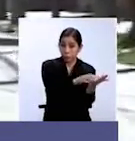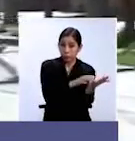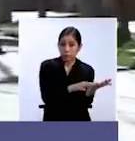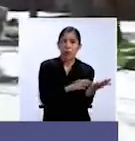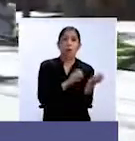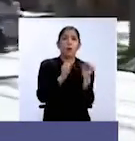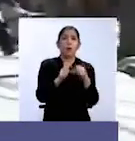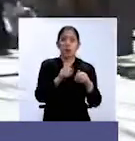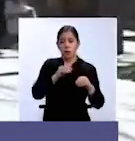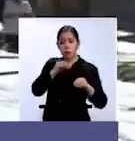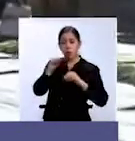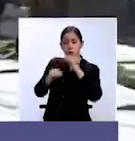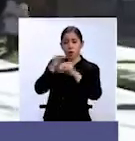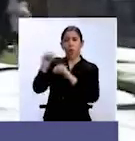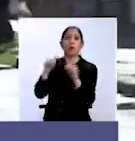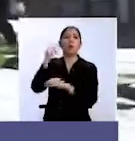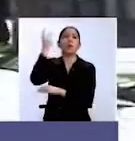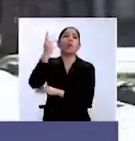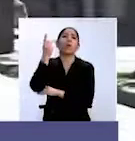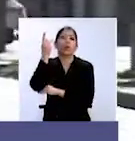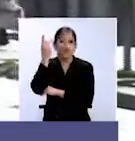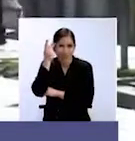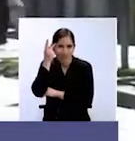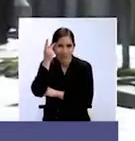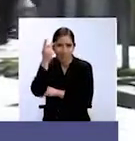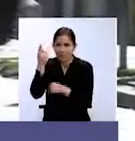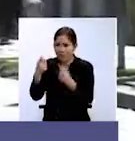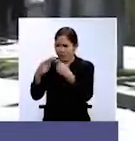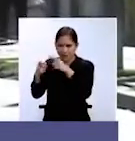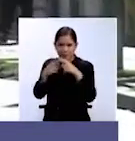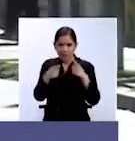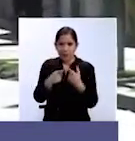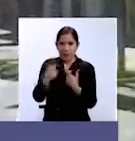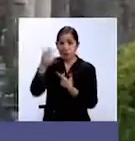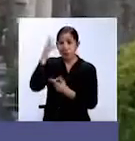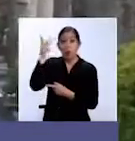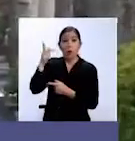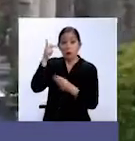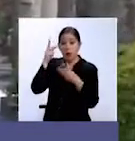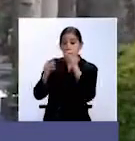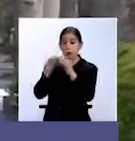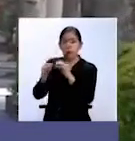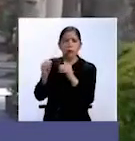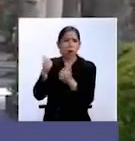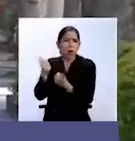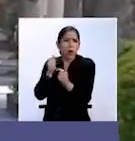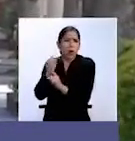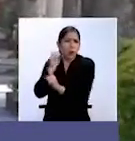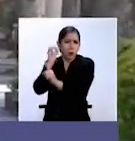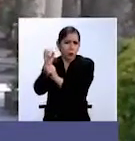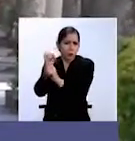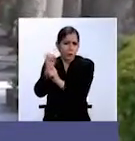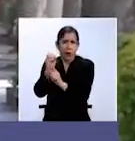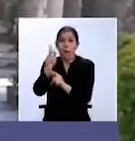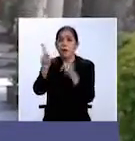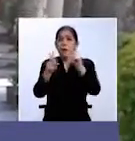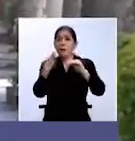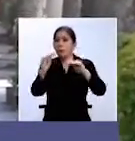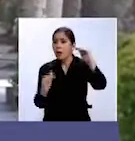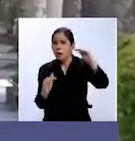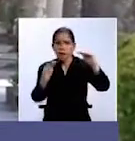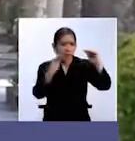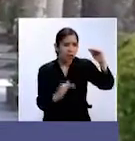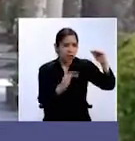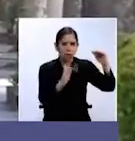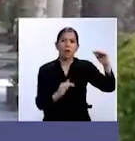dudas, a reducir las brechas de vulnerabilidades que existen en nuestra población. La población más pobre tiene que ser la más beneficiada producto de nuestro censo